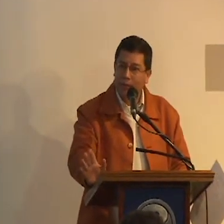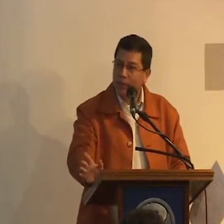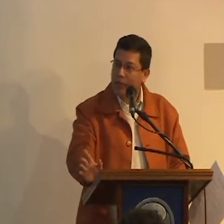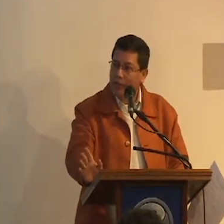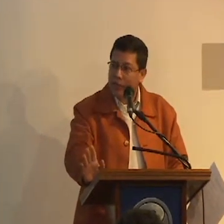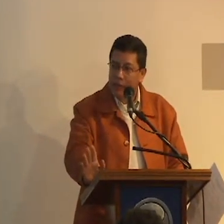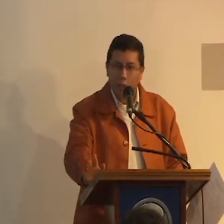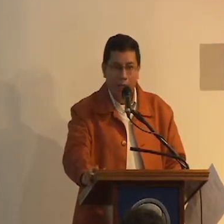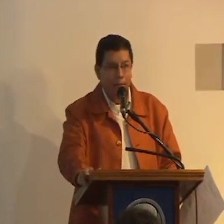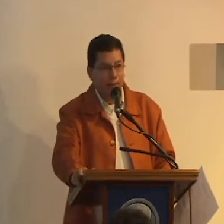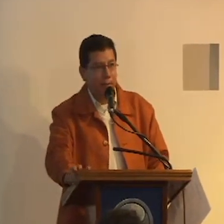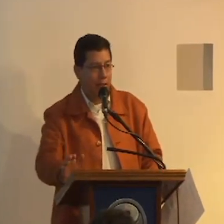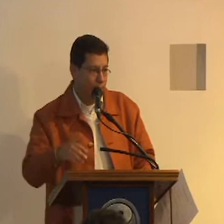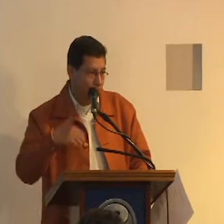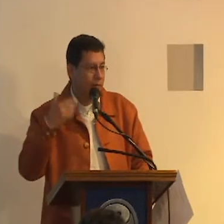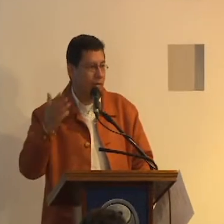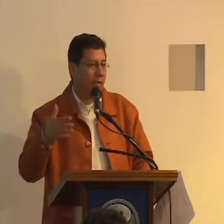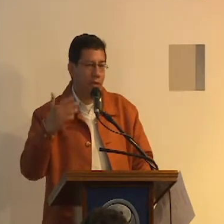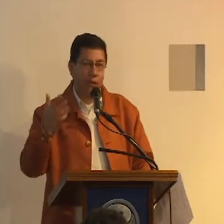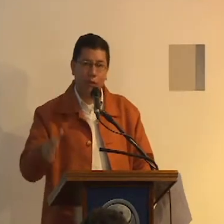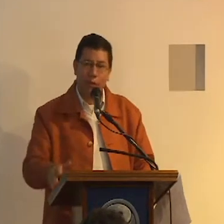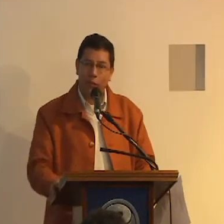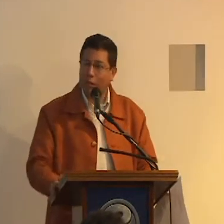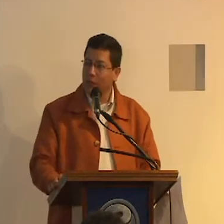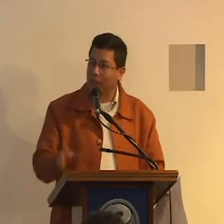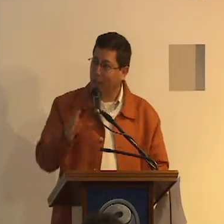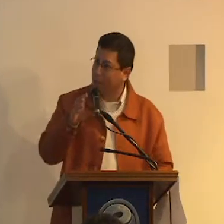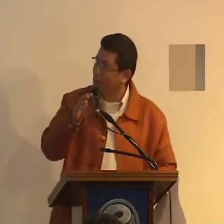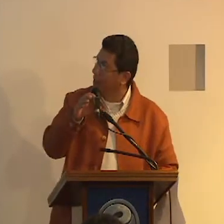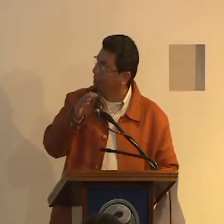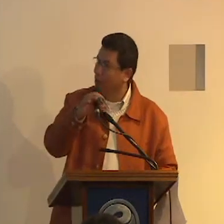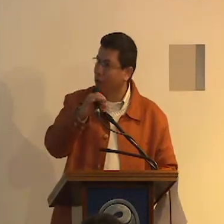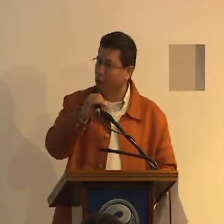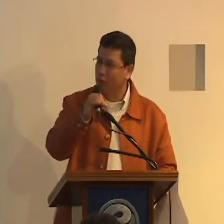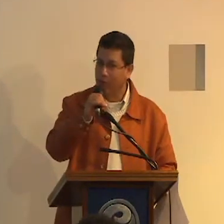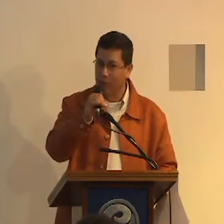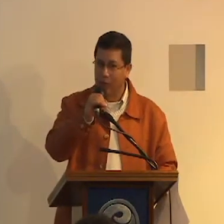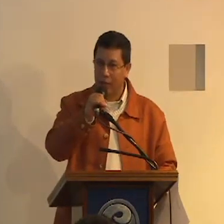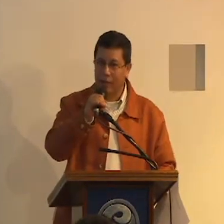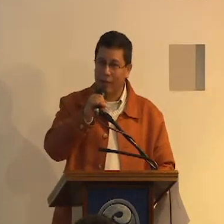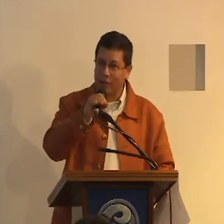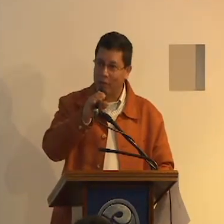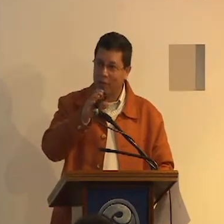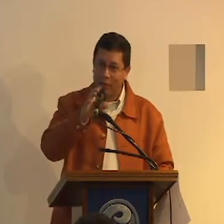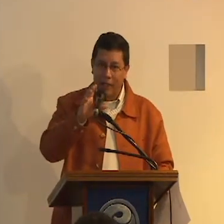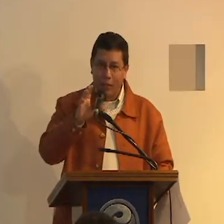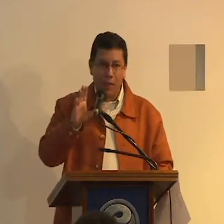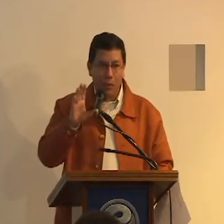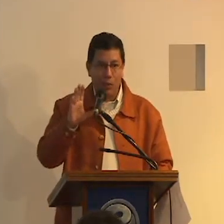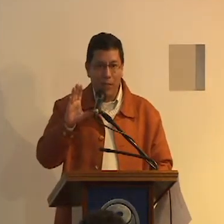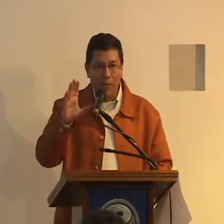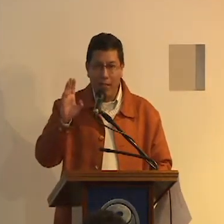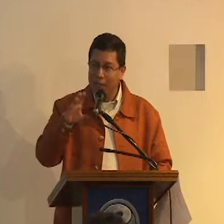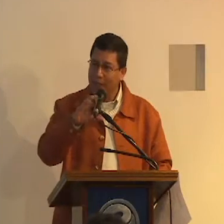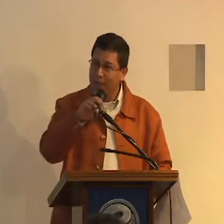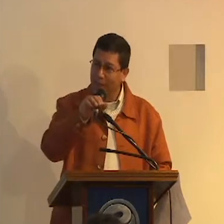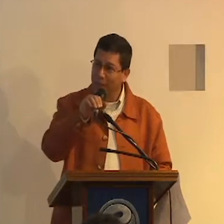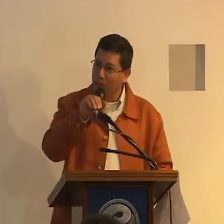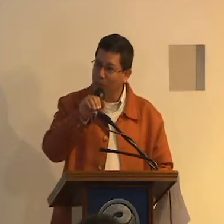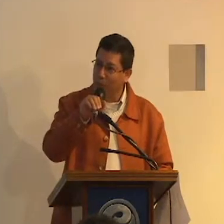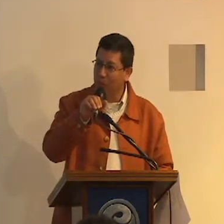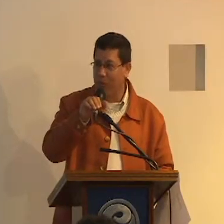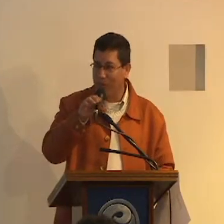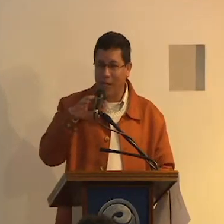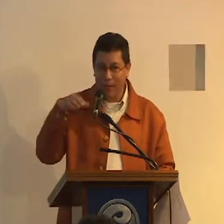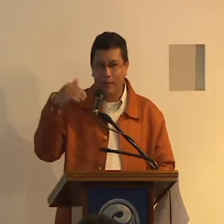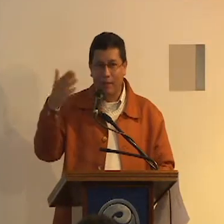doctora Joana, para dar continuidad con el tema que había quedado. Creo que vamos bien de